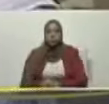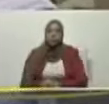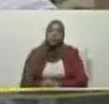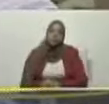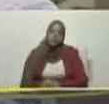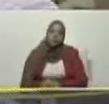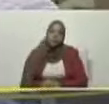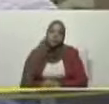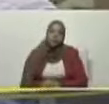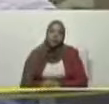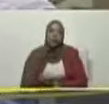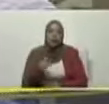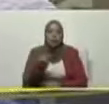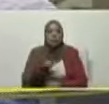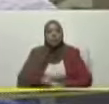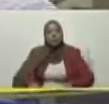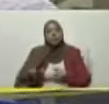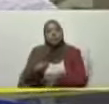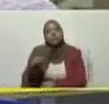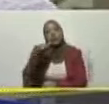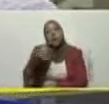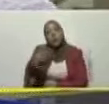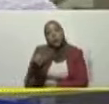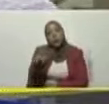los puntos de agua que pusieron en la carretera.